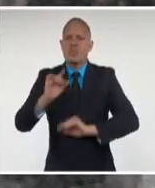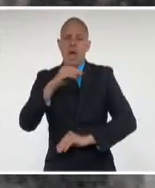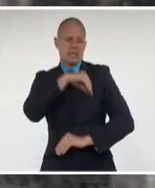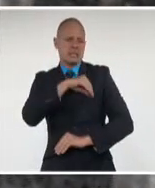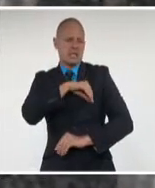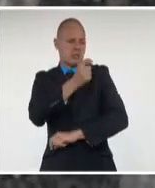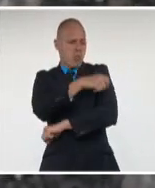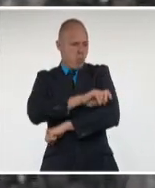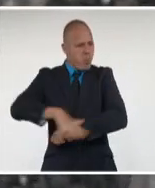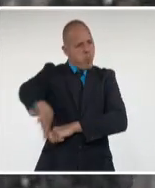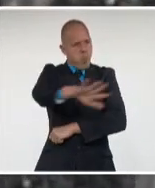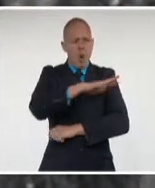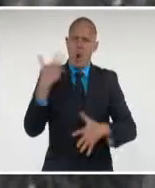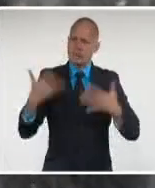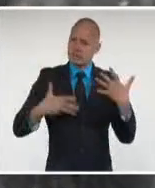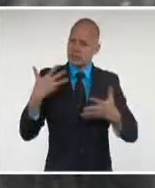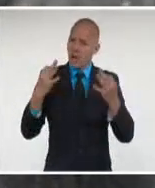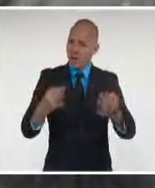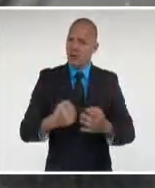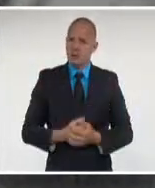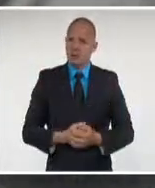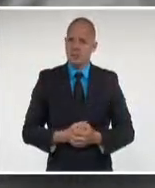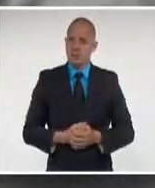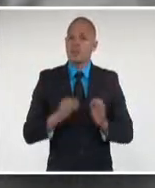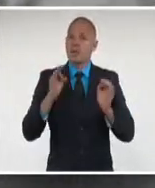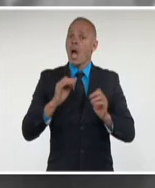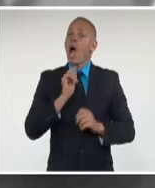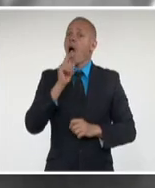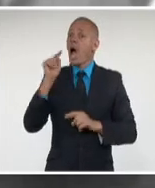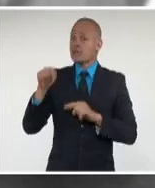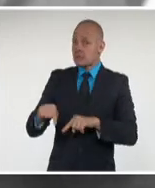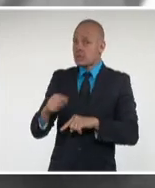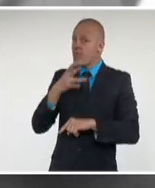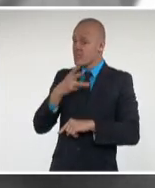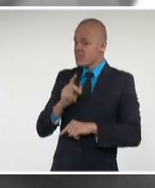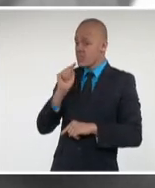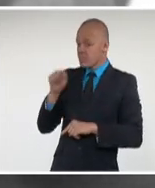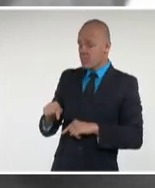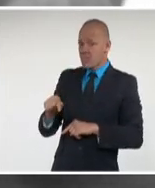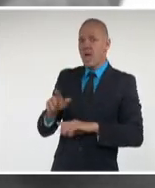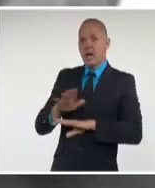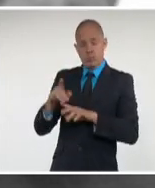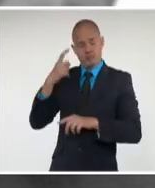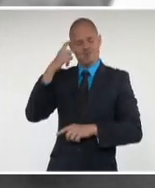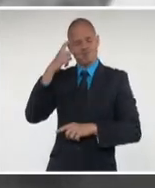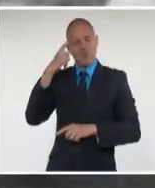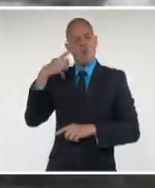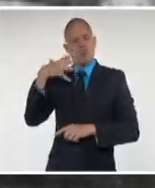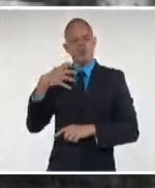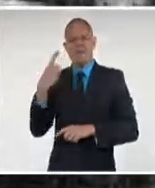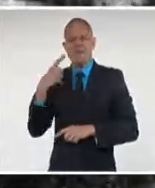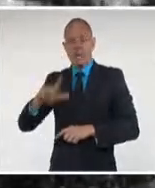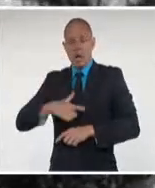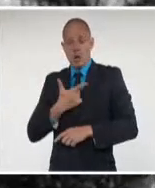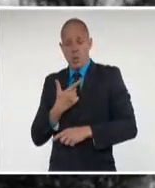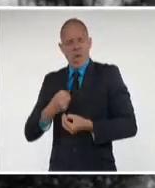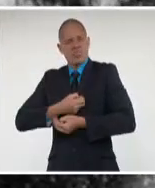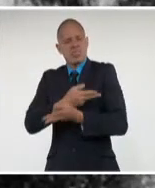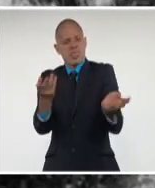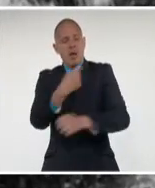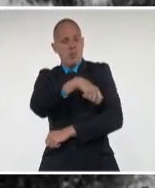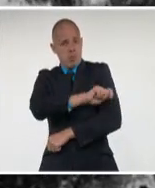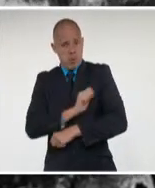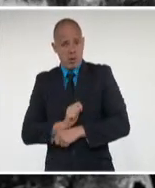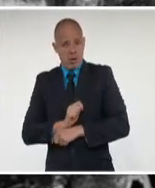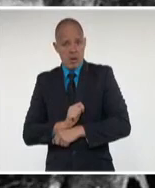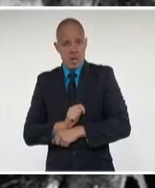pueblo. Máxima preocupación del líder en ese y los momentos posteriores. Surge de ahí la Unión de Escritores